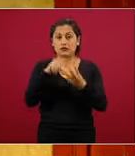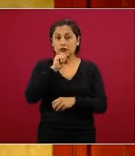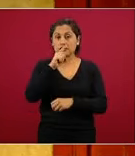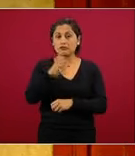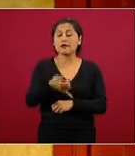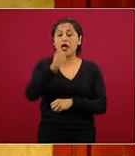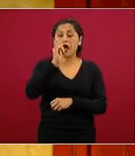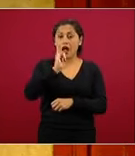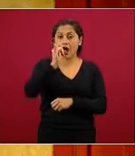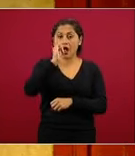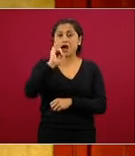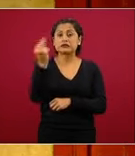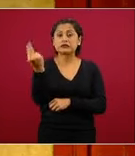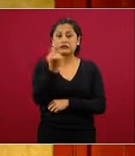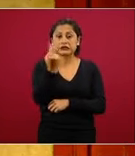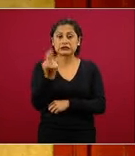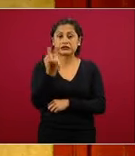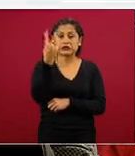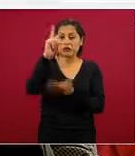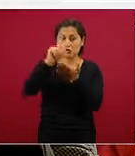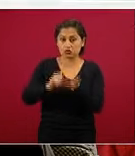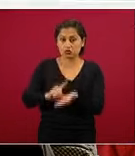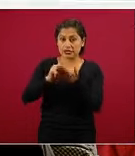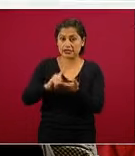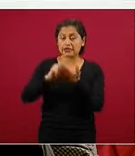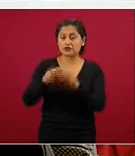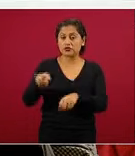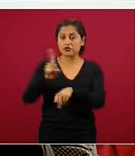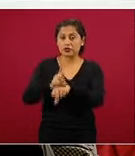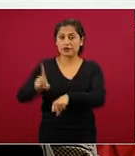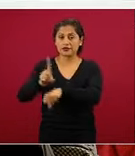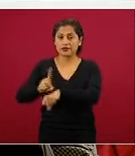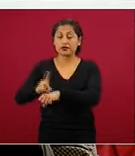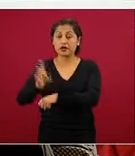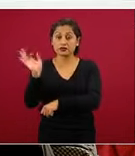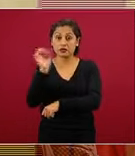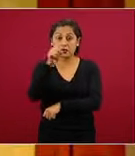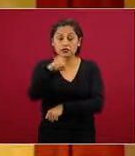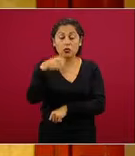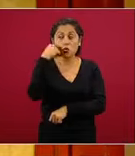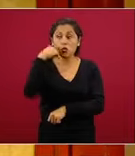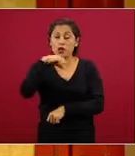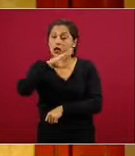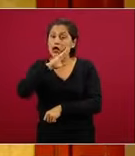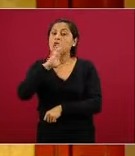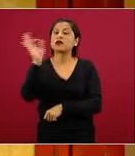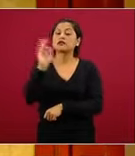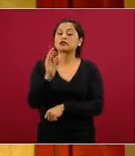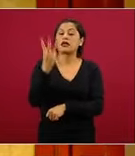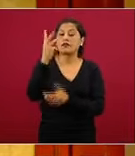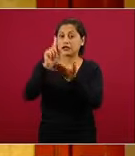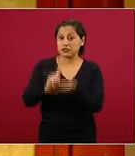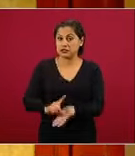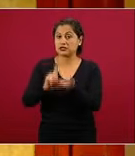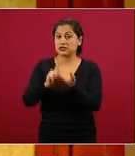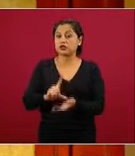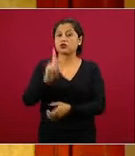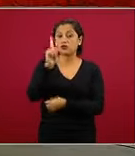que hidratarnos, 2 litros al día al menos. Si se tiene fiebre podrían necesitarse 3 litros de agua libre al